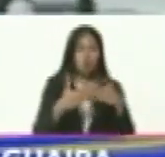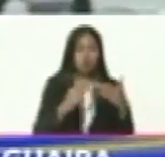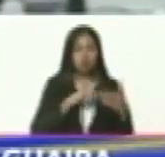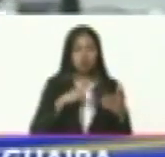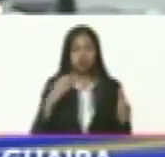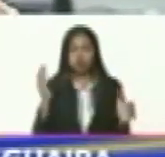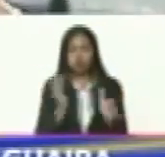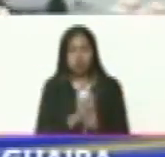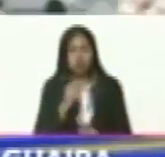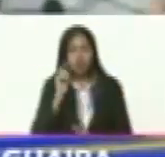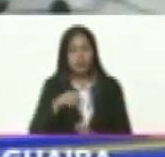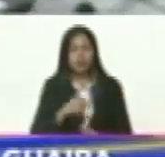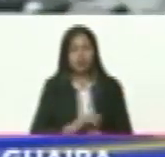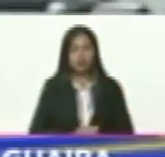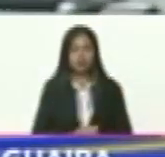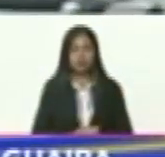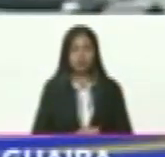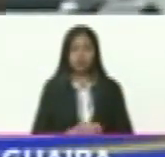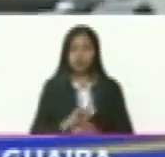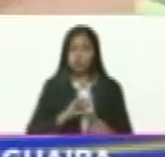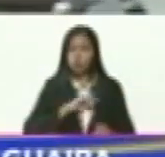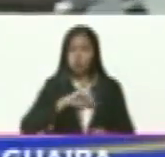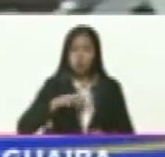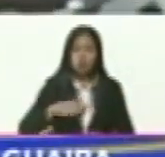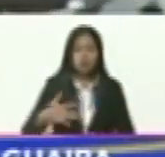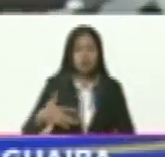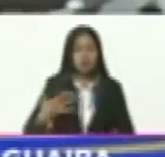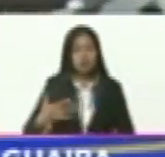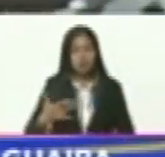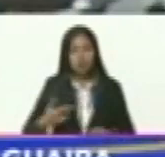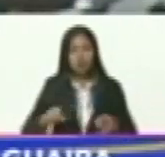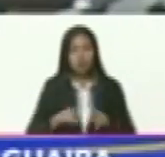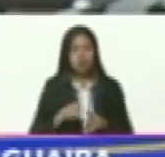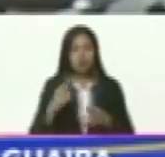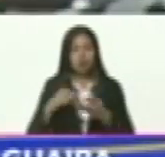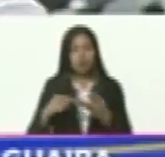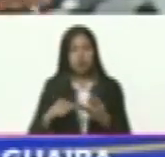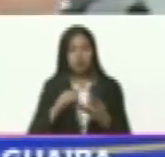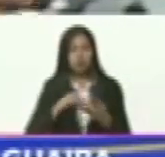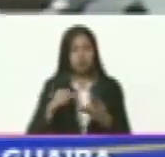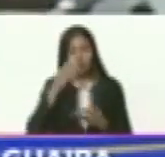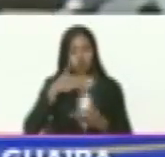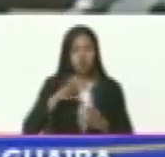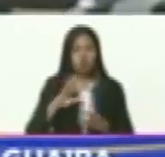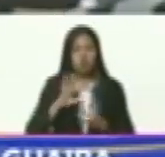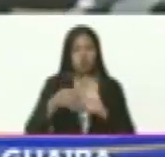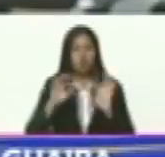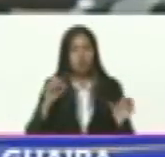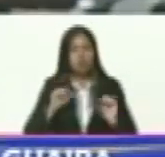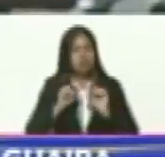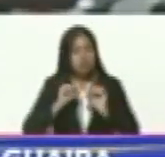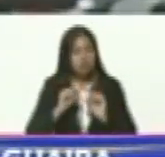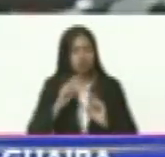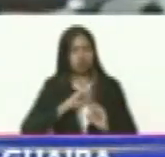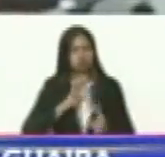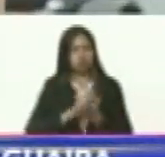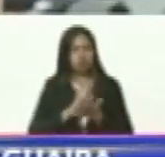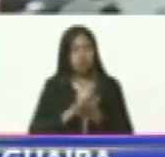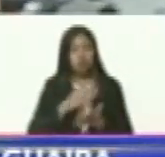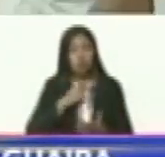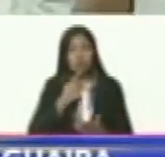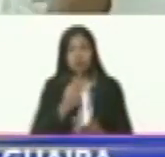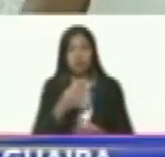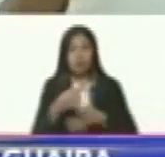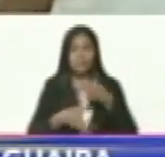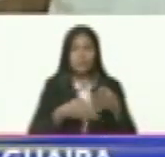lo conseguiremos. Entonces, en ese sentido, de las cosas que también queremos ya para cerrar, para no encadenarme, es, presidente, decirle una